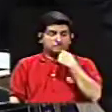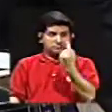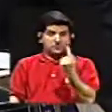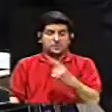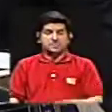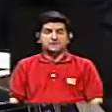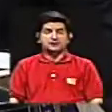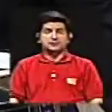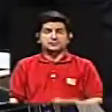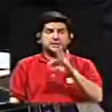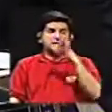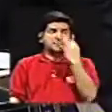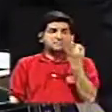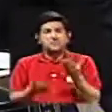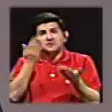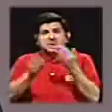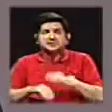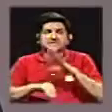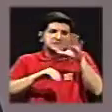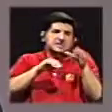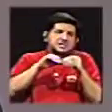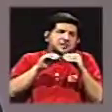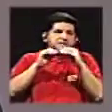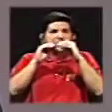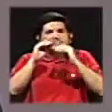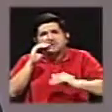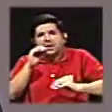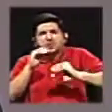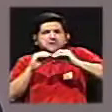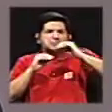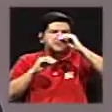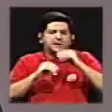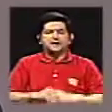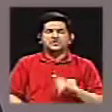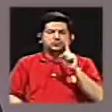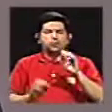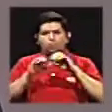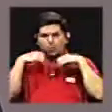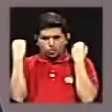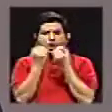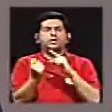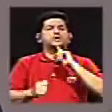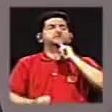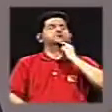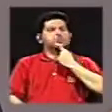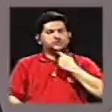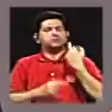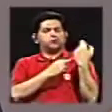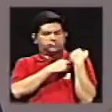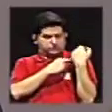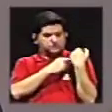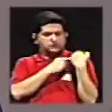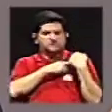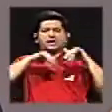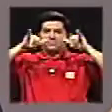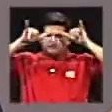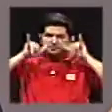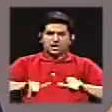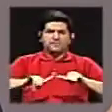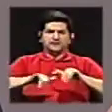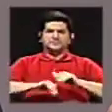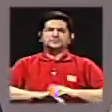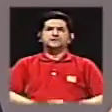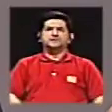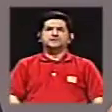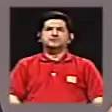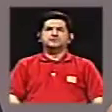mencionándose, palabras más, palabras menos, es lo correspondiente a una organización seria, responsable, permanente,